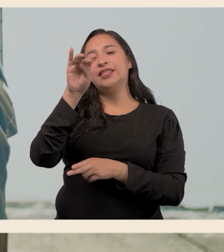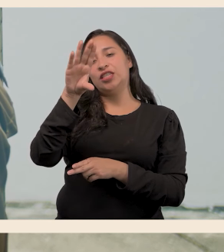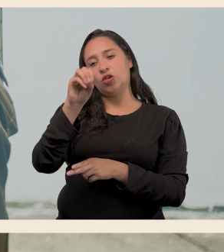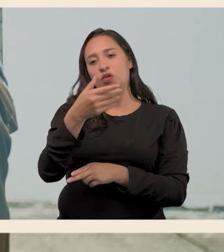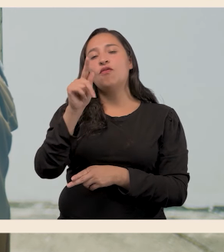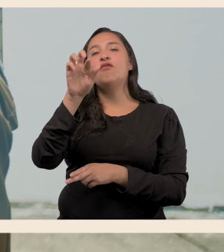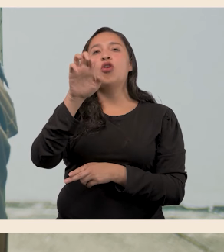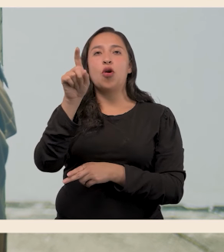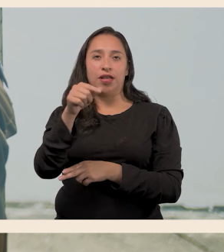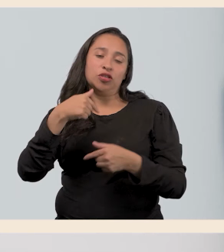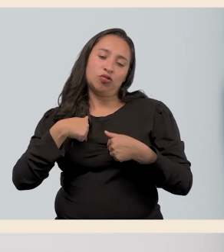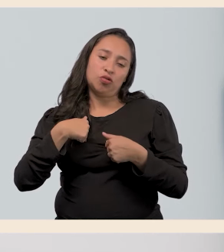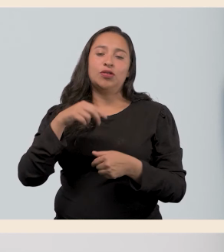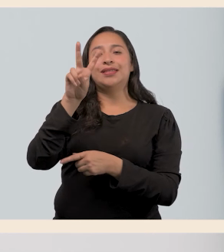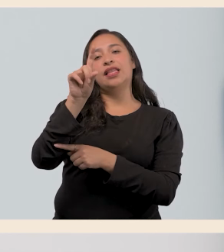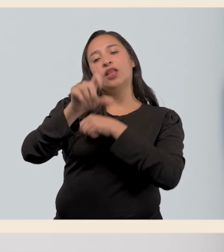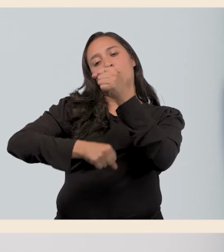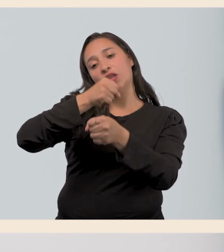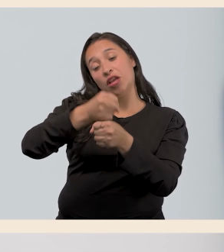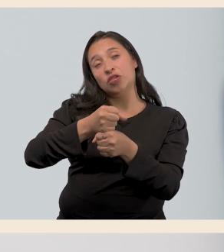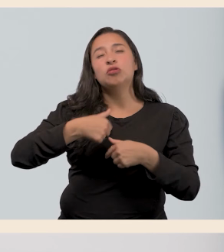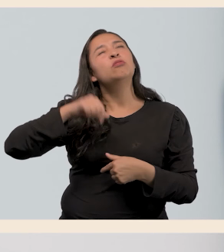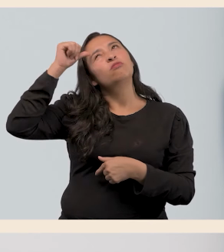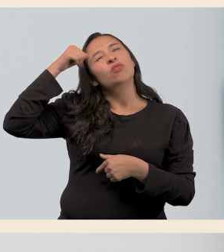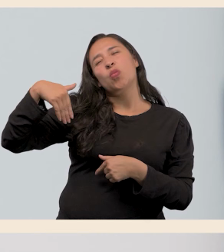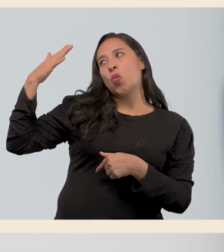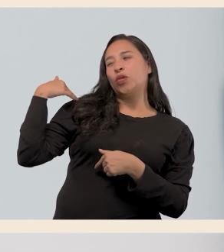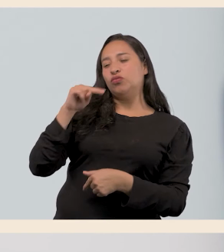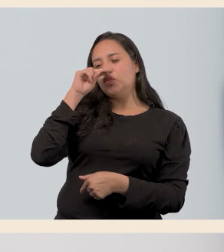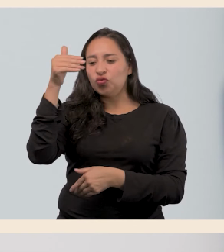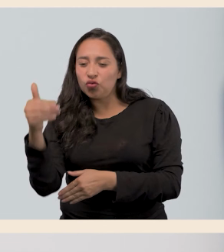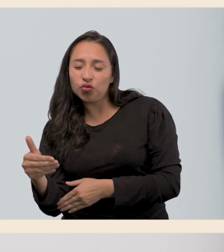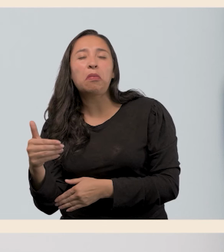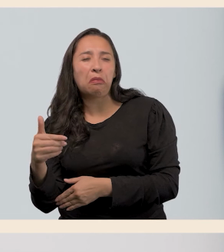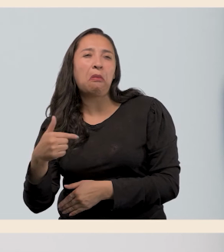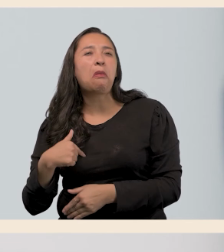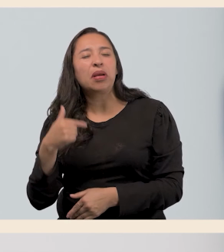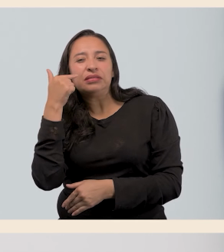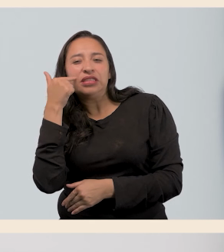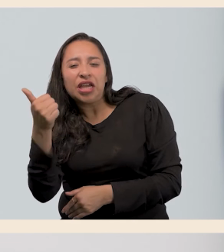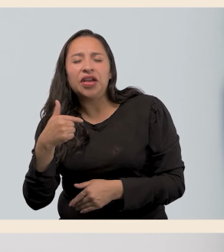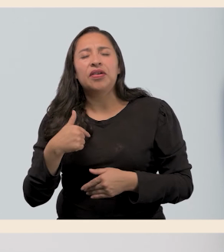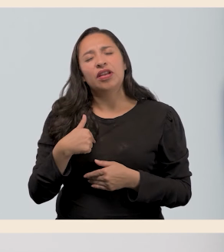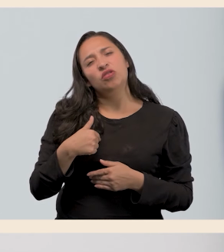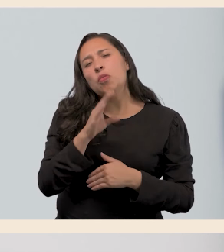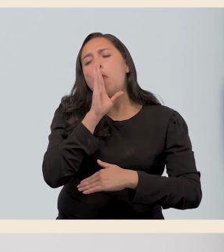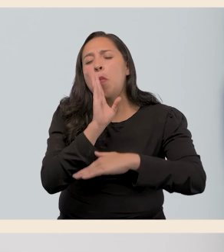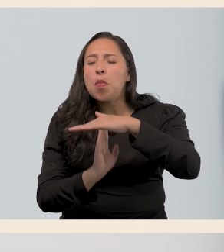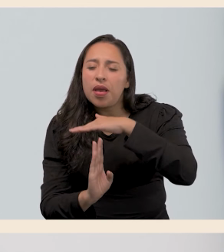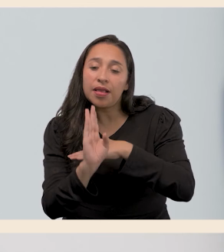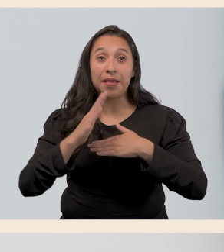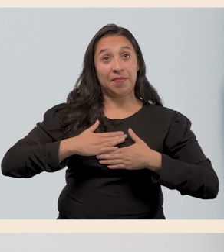tengo 71 años y bueno, la niñez fue una niñez muy chévere para mí porque muy